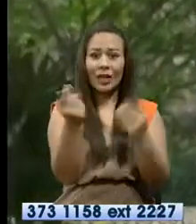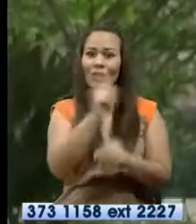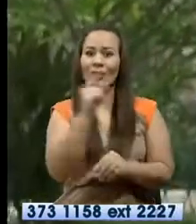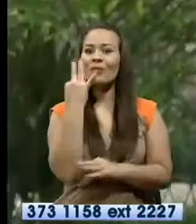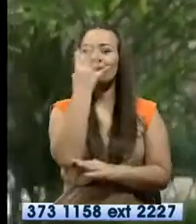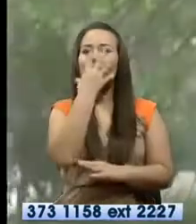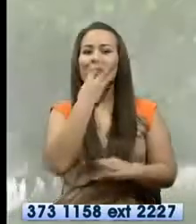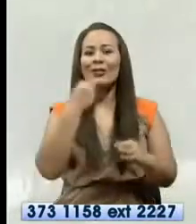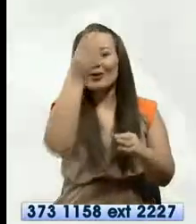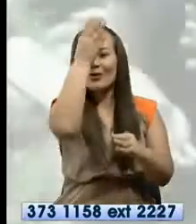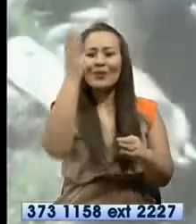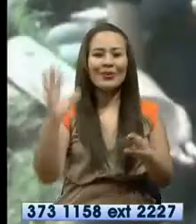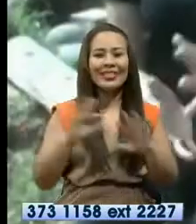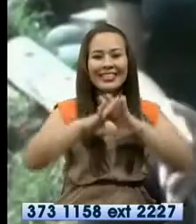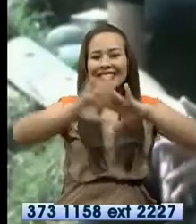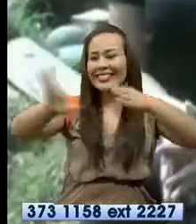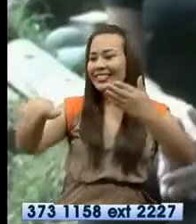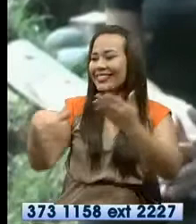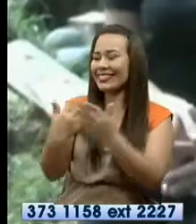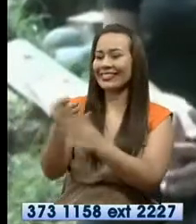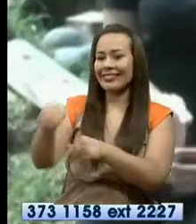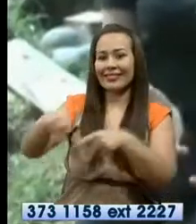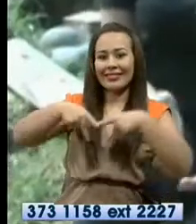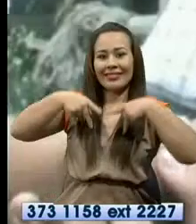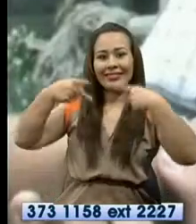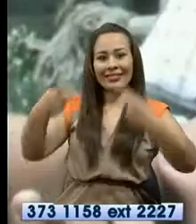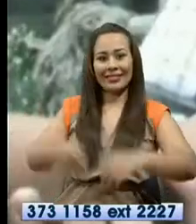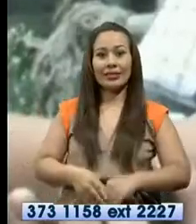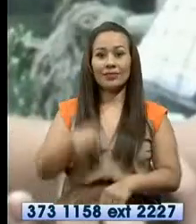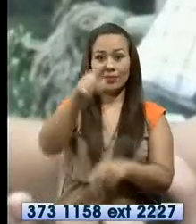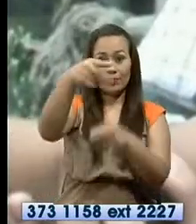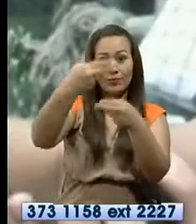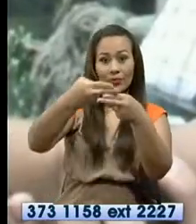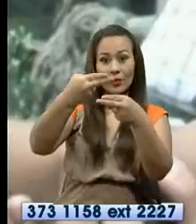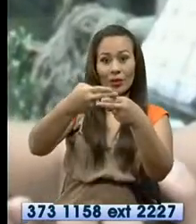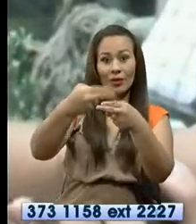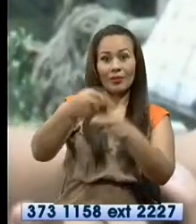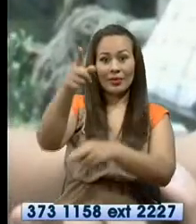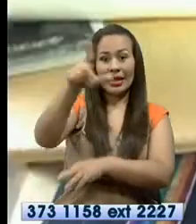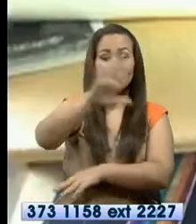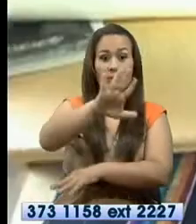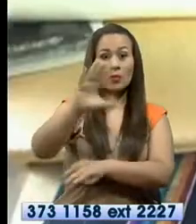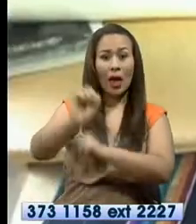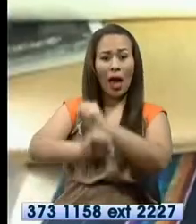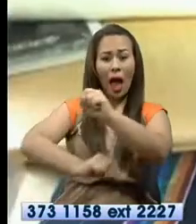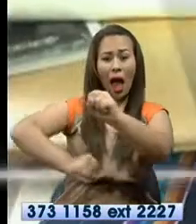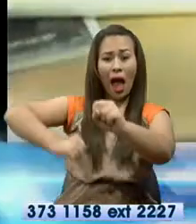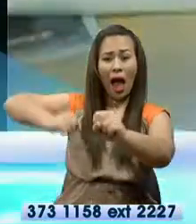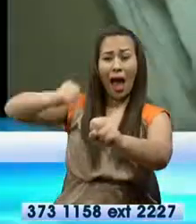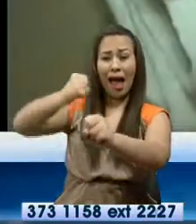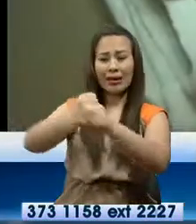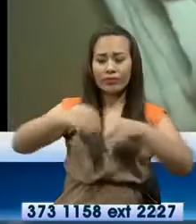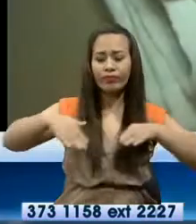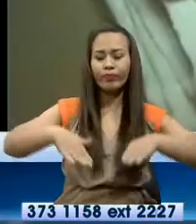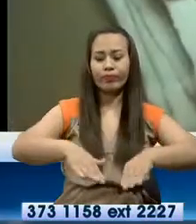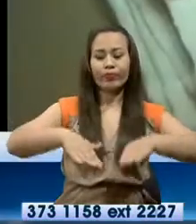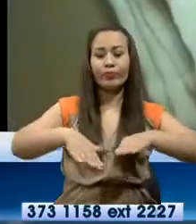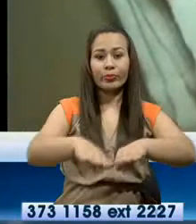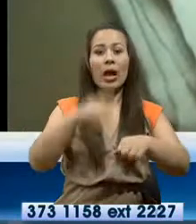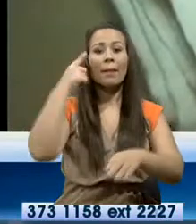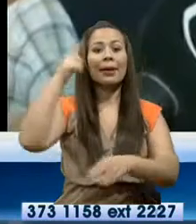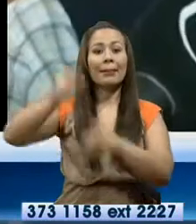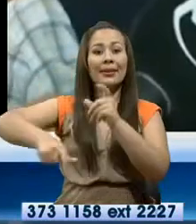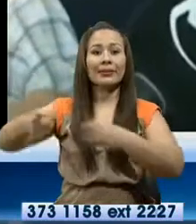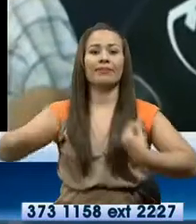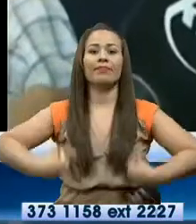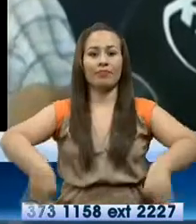por la habilidad de las personas que viven en este sitio. Es el caso de este hombre que por más de 50 años elabora la vestimenta para este pueblo.